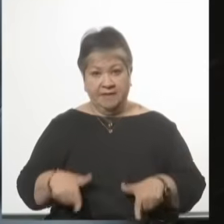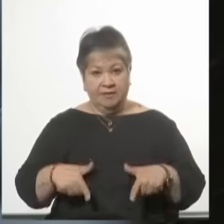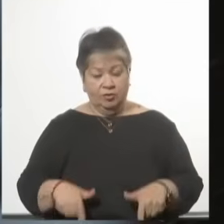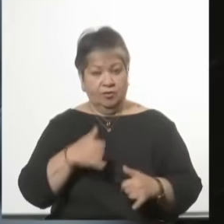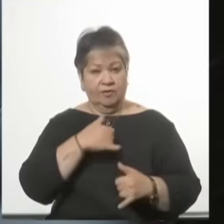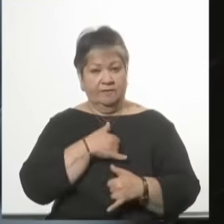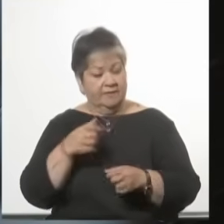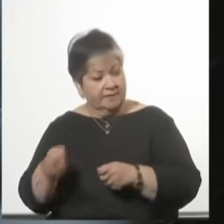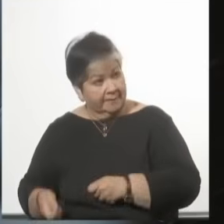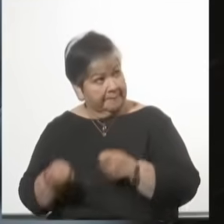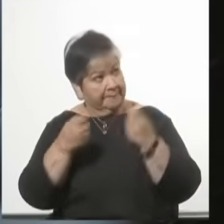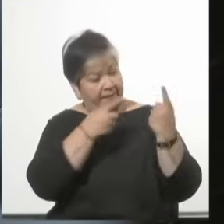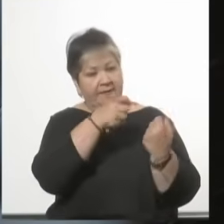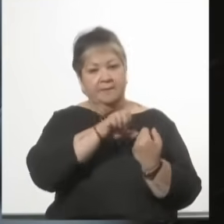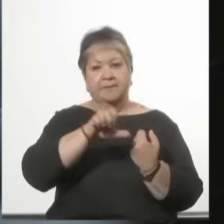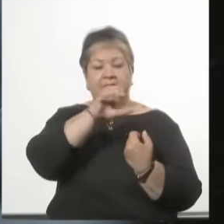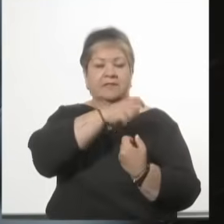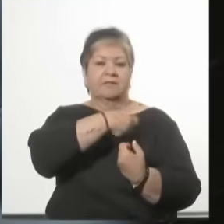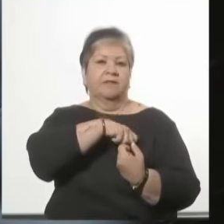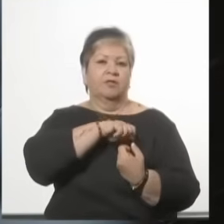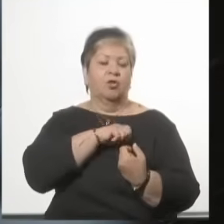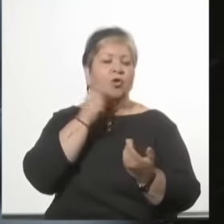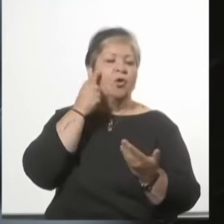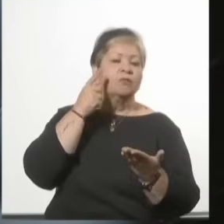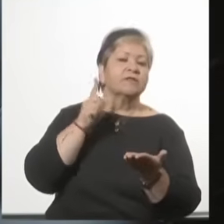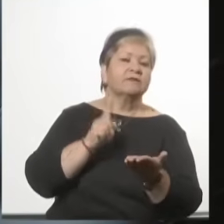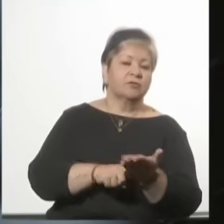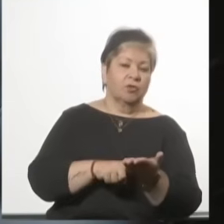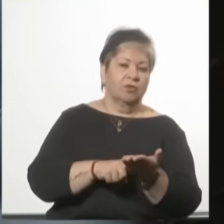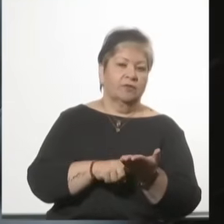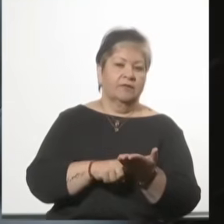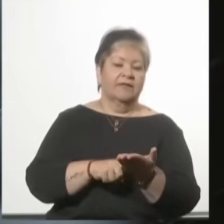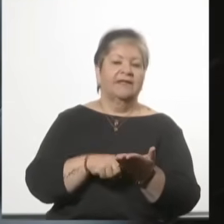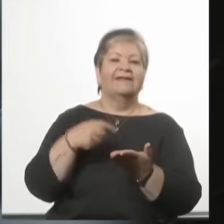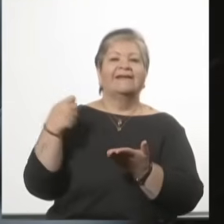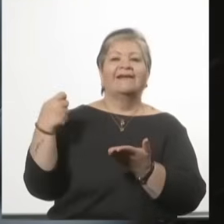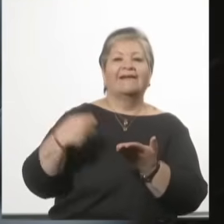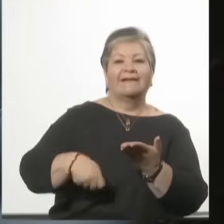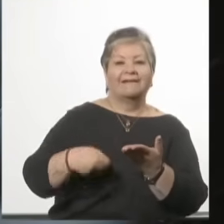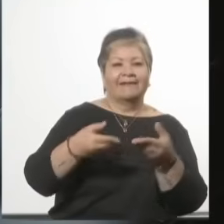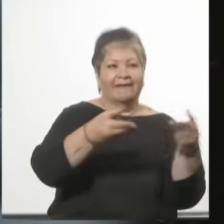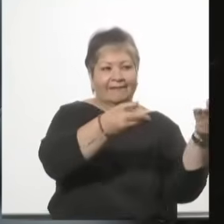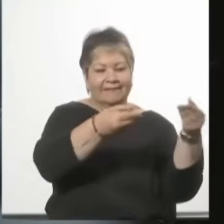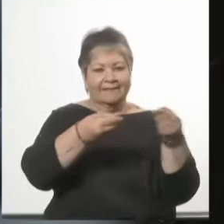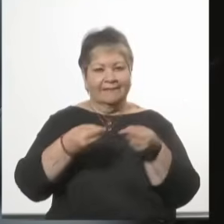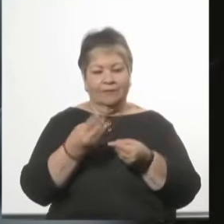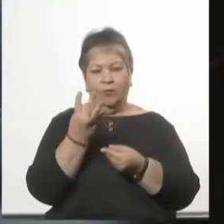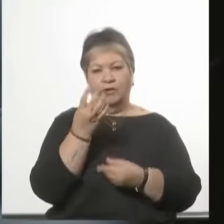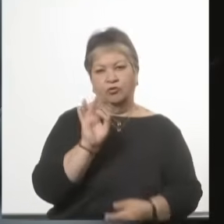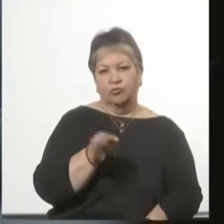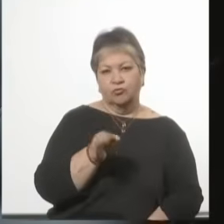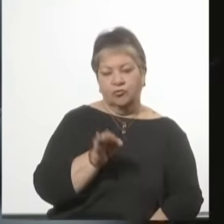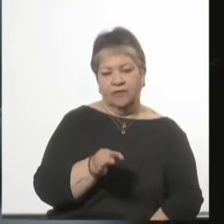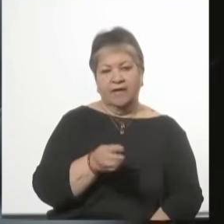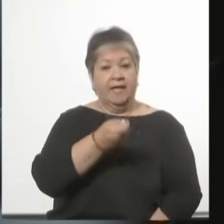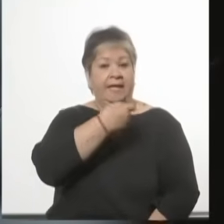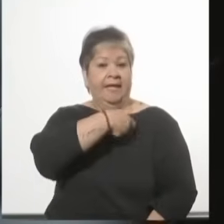a Cardama las observaciones a los borradores de garantía presentados. El 4 de octubre, Cardama envía al